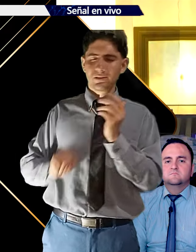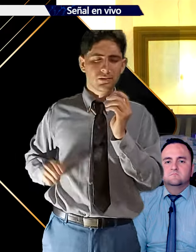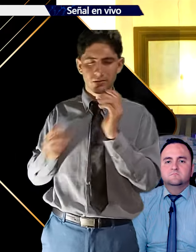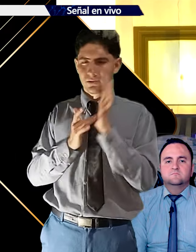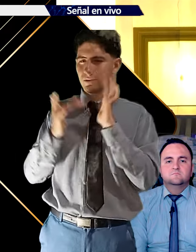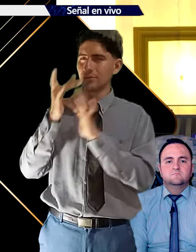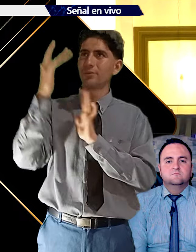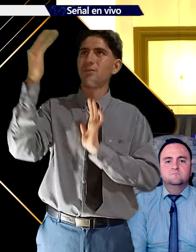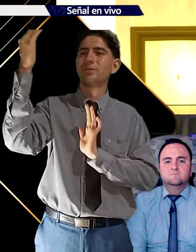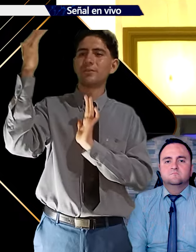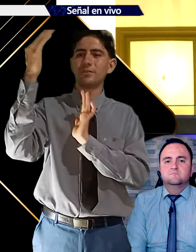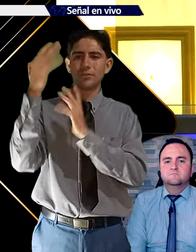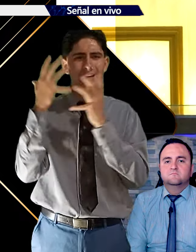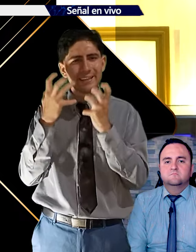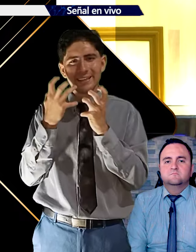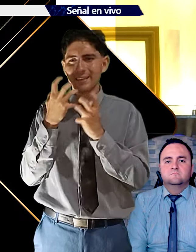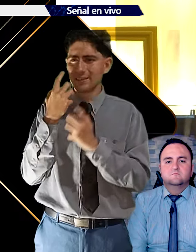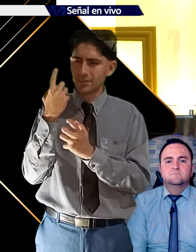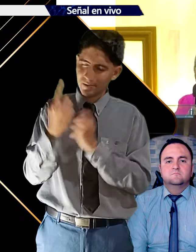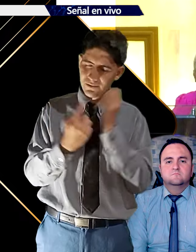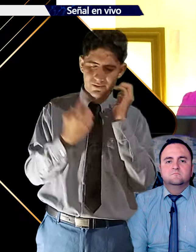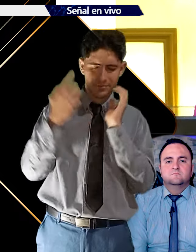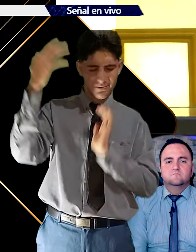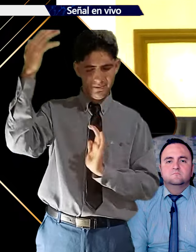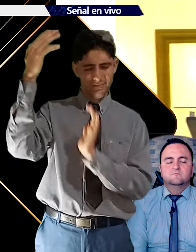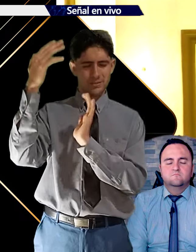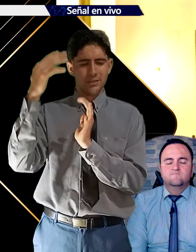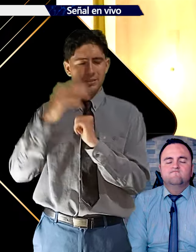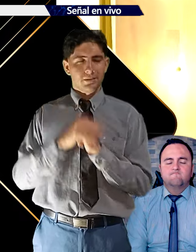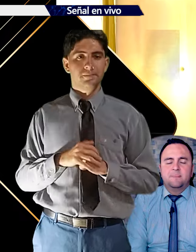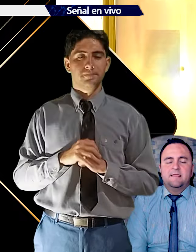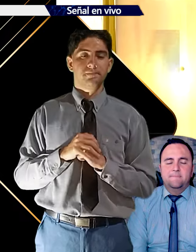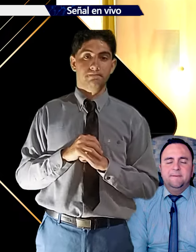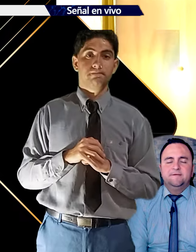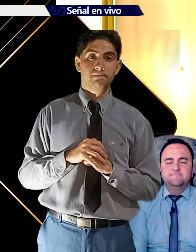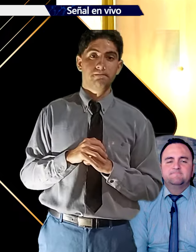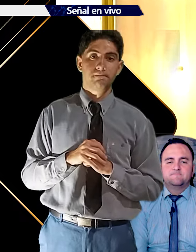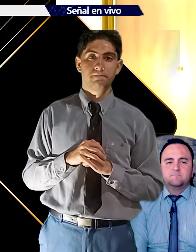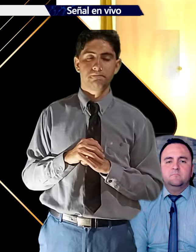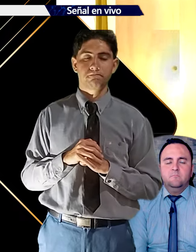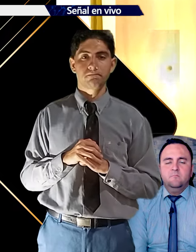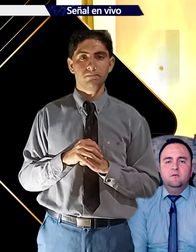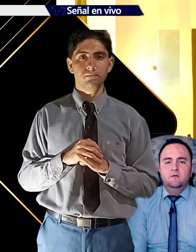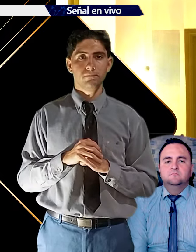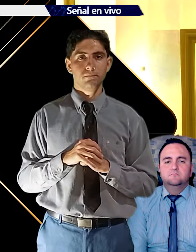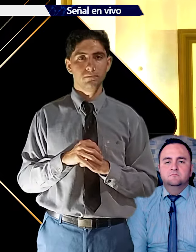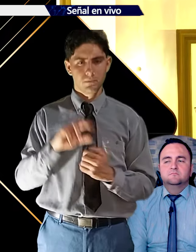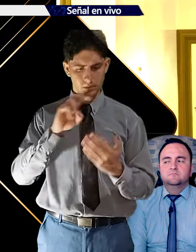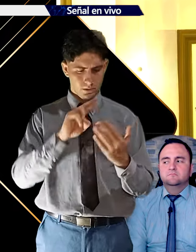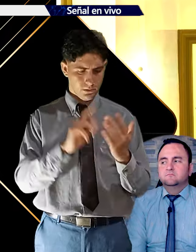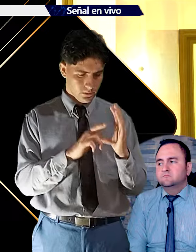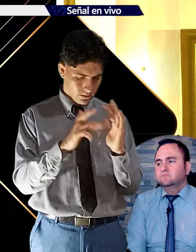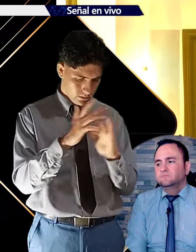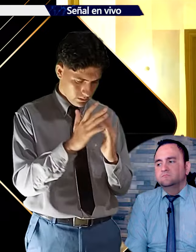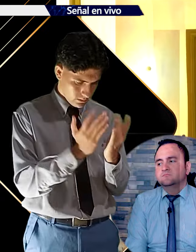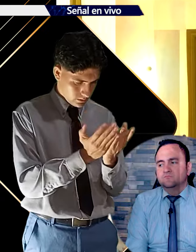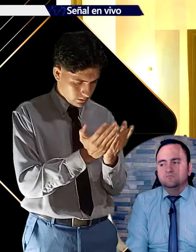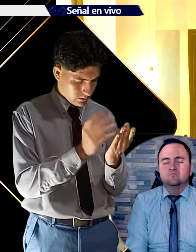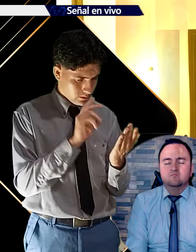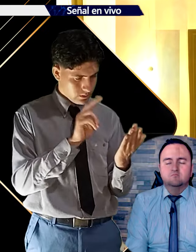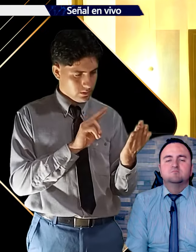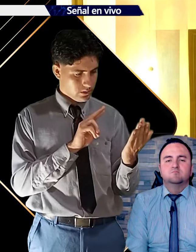muchas cosas porque había desperdiciado demasiado tiempo. Entonces yo quería recompensar ese tiempo que había perdido en ese año. Y una de